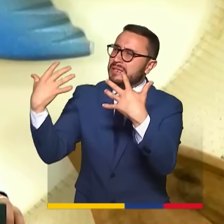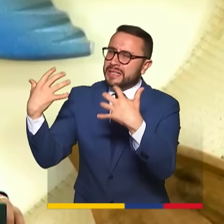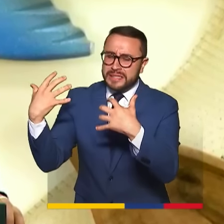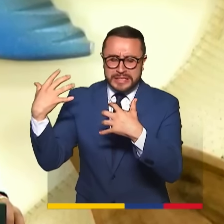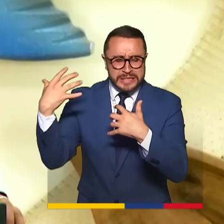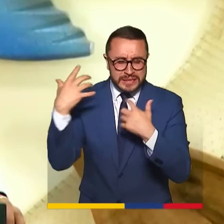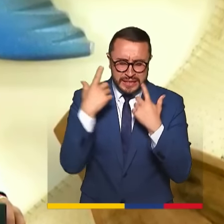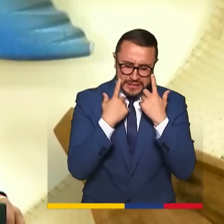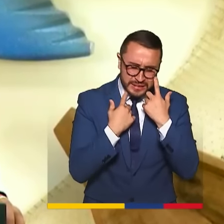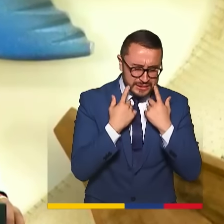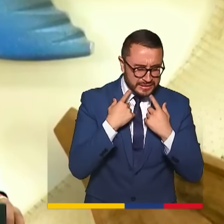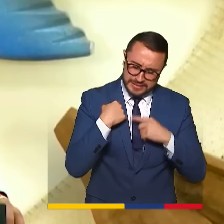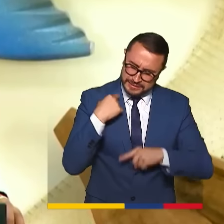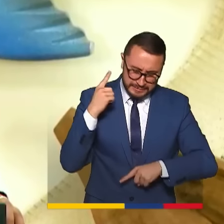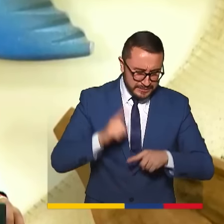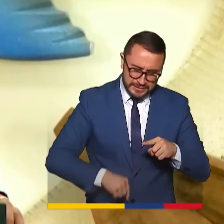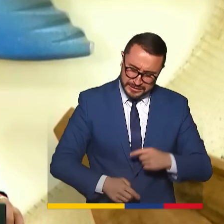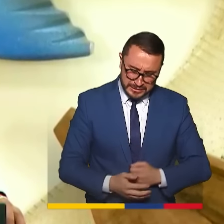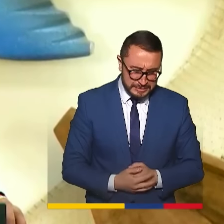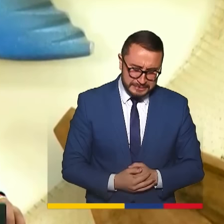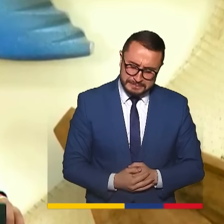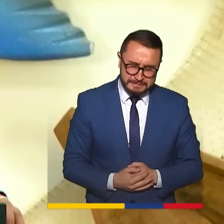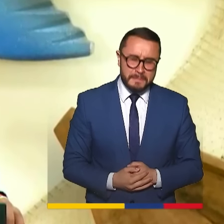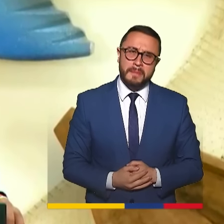Mi hija ha sufrido persecución